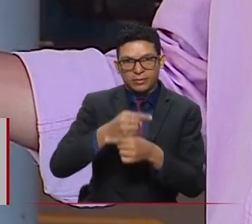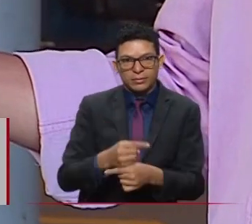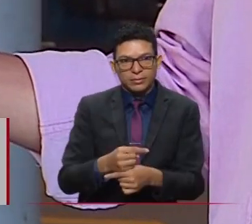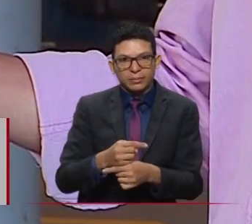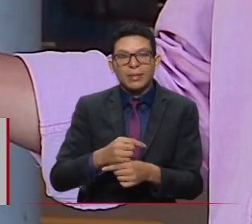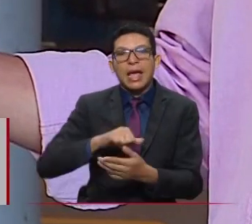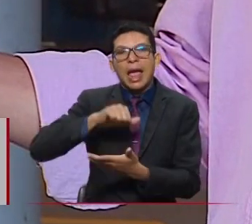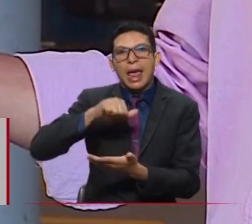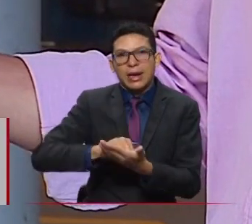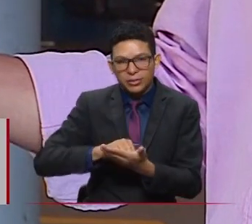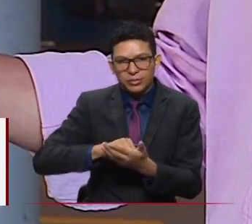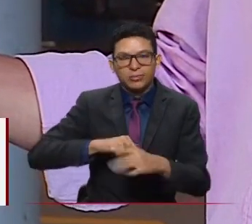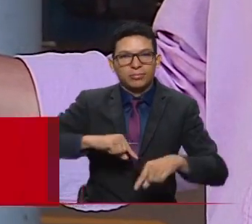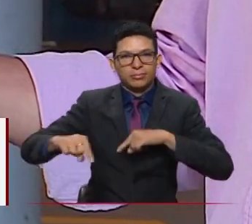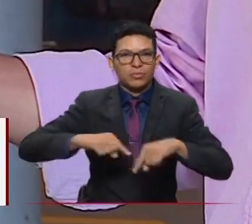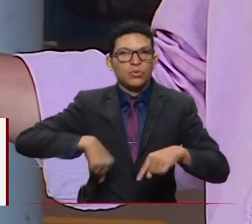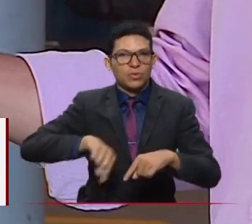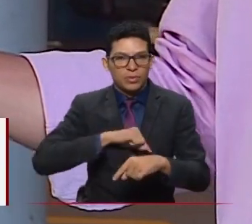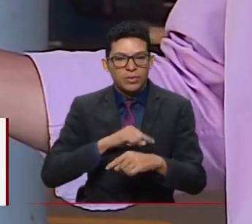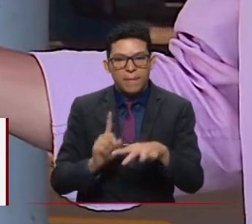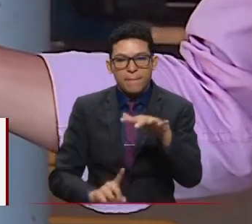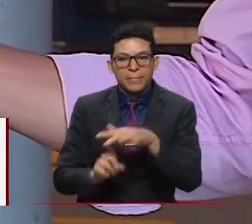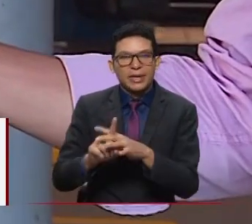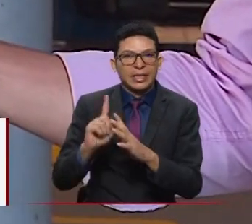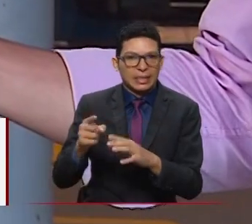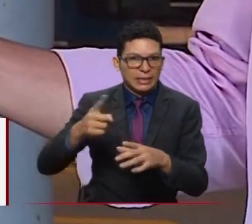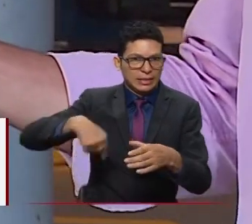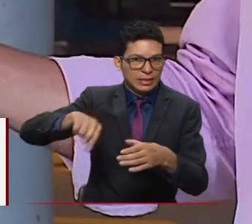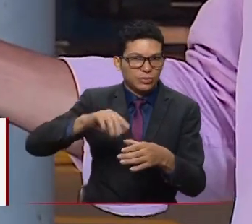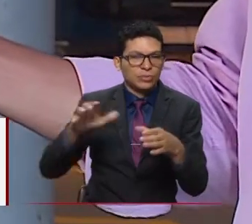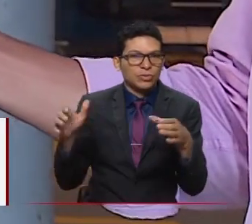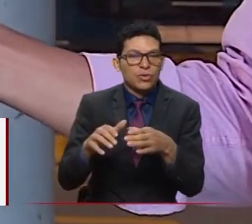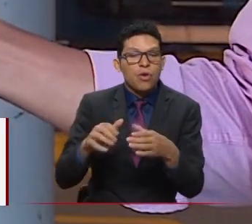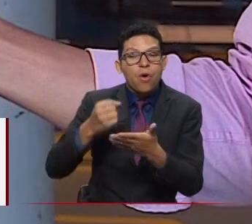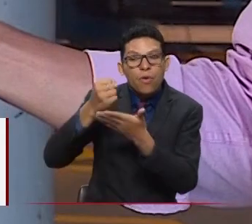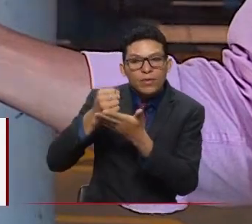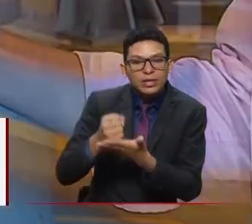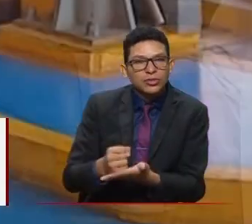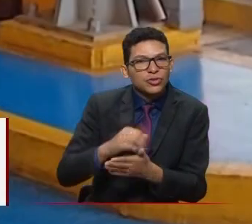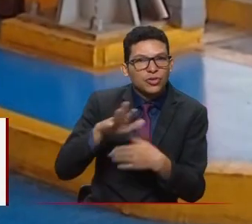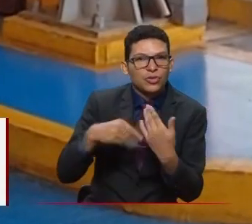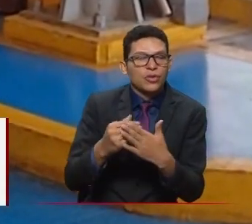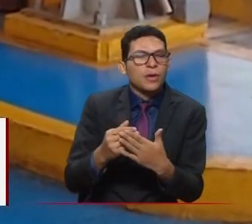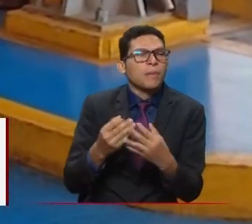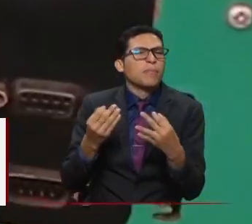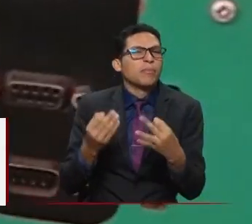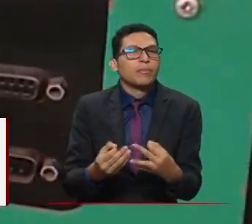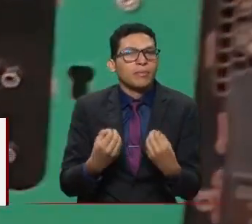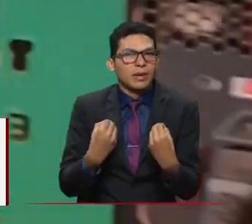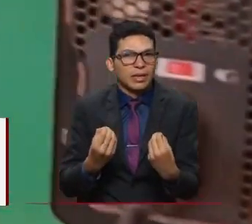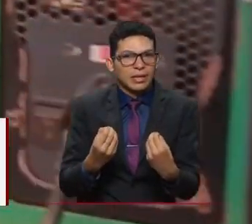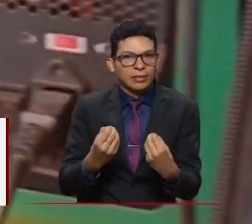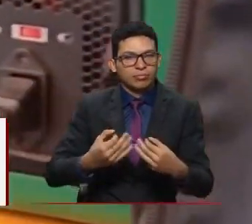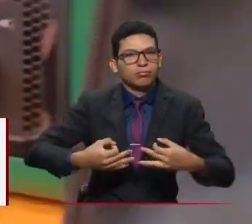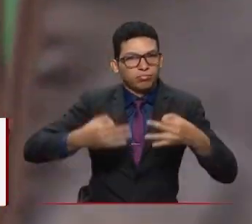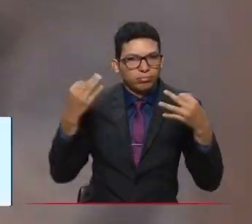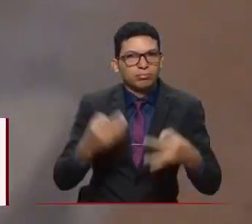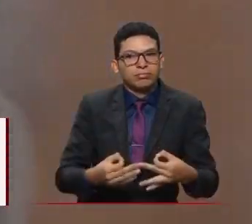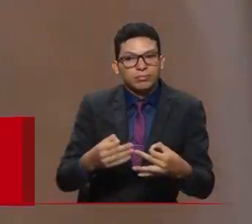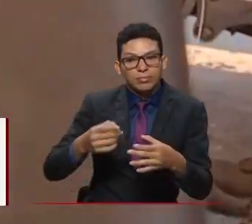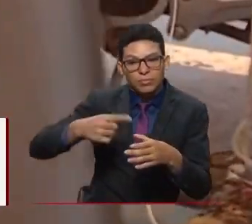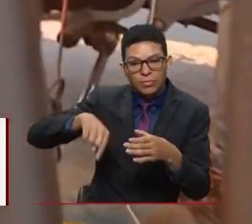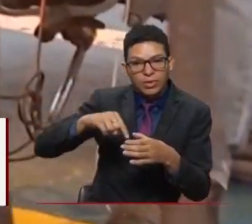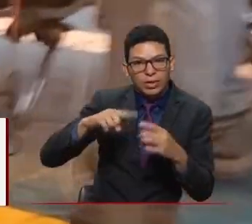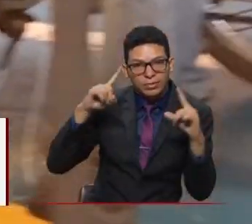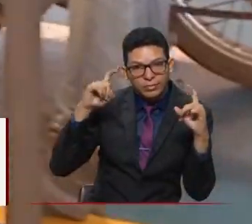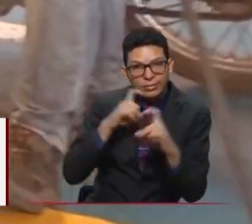actos administrativos que nosotros hemos generado para ellos y todas las obligaciones que tienen que tener para asegurarnos que estos